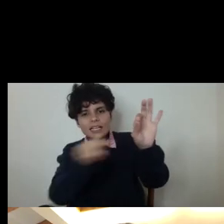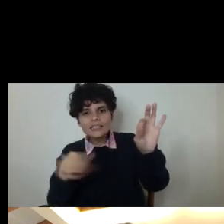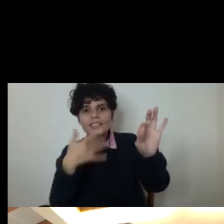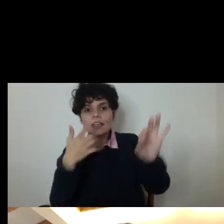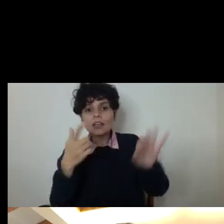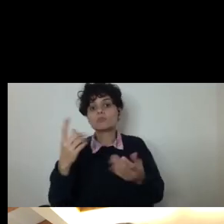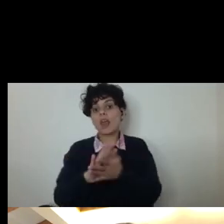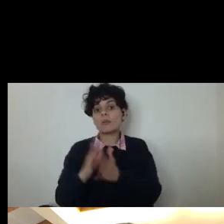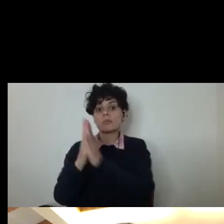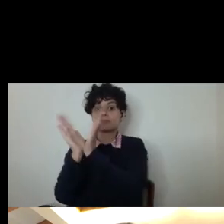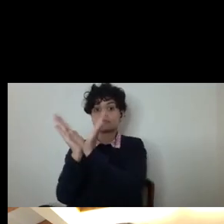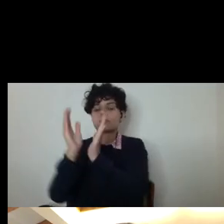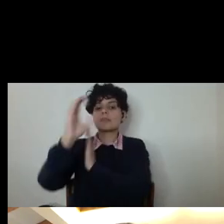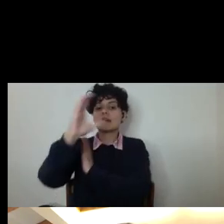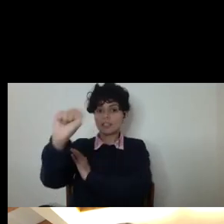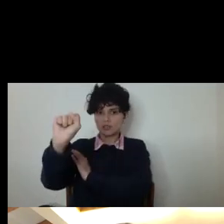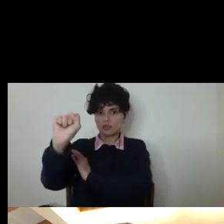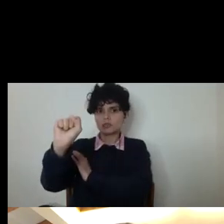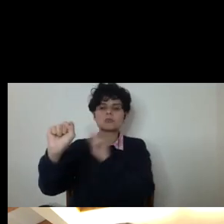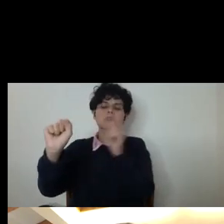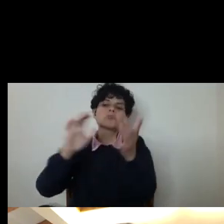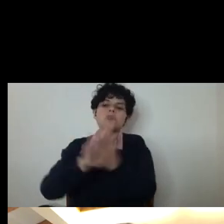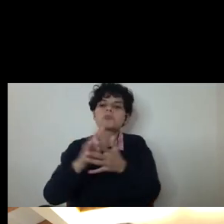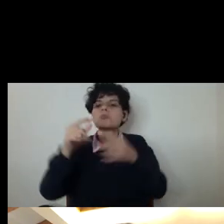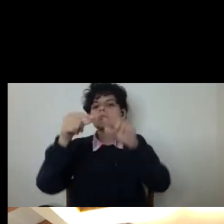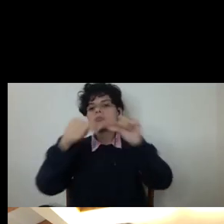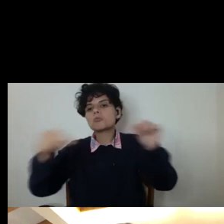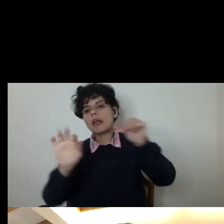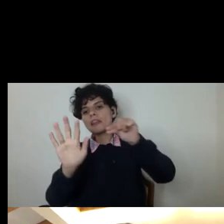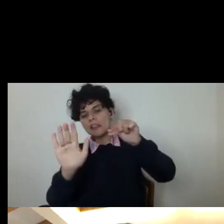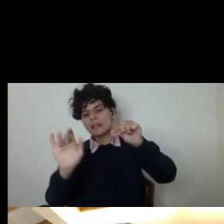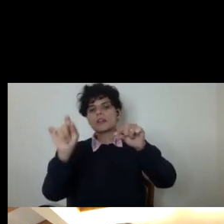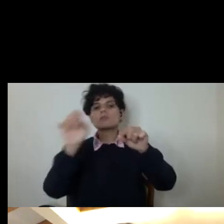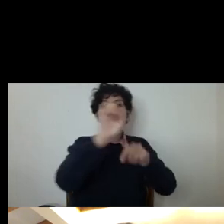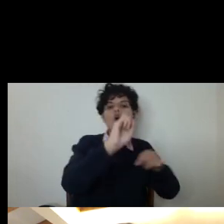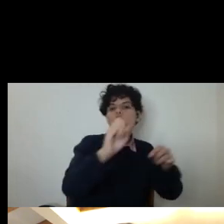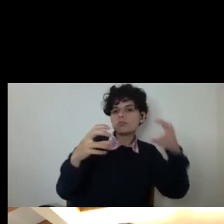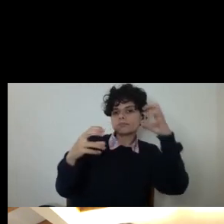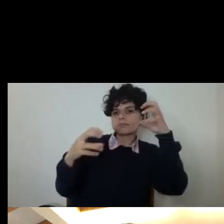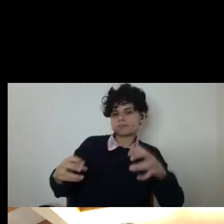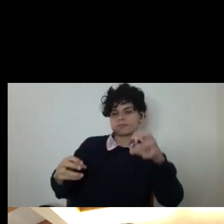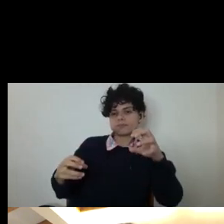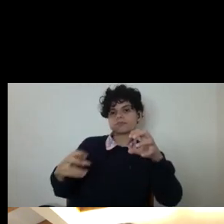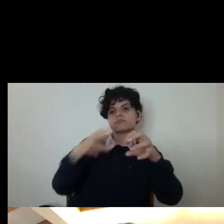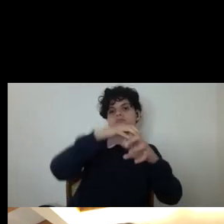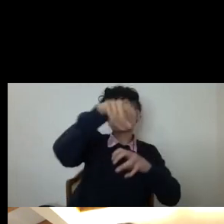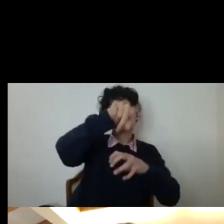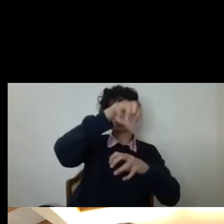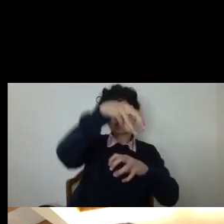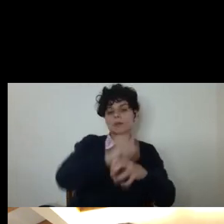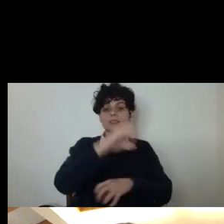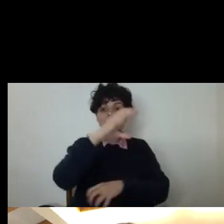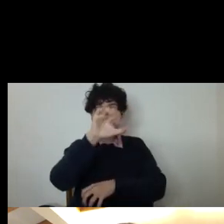de calcio, ya sea en una espina dendrítica o en el soma de la neurona, como este calcio no difunde, la